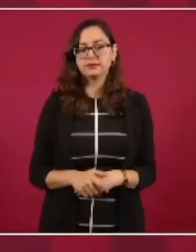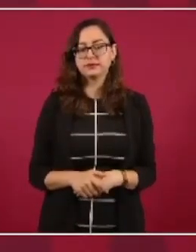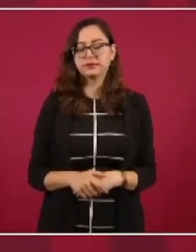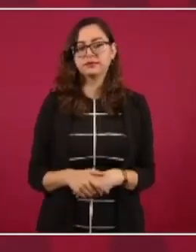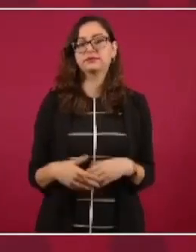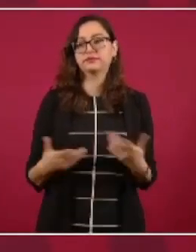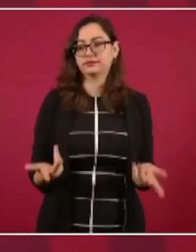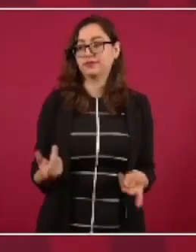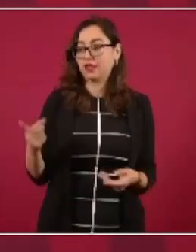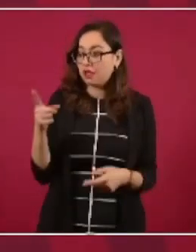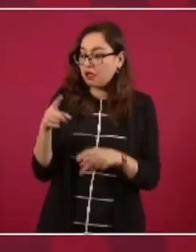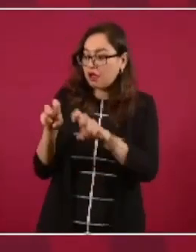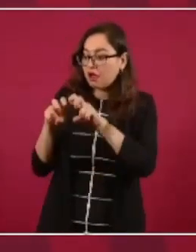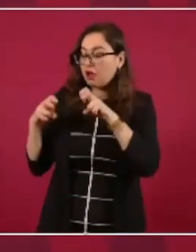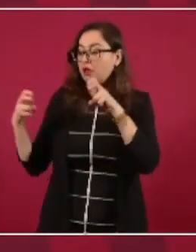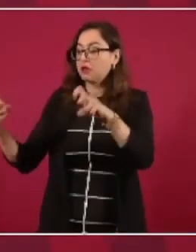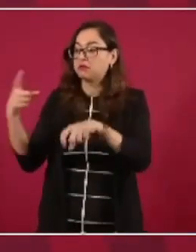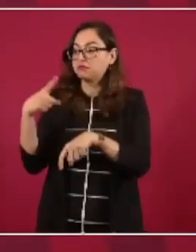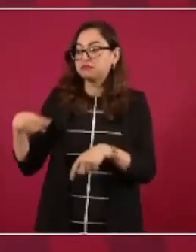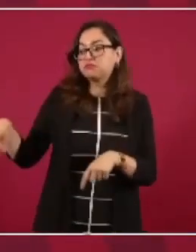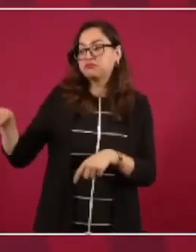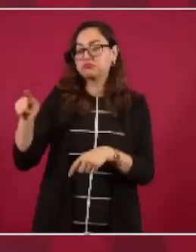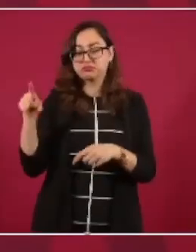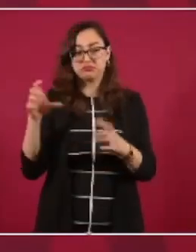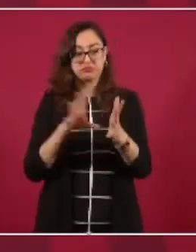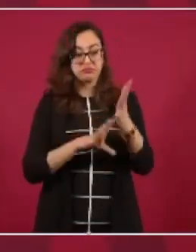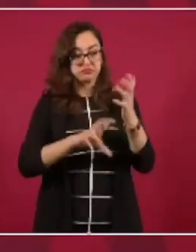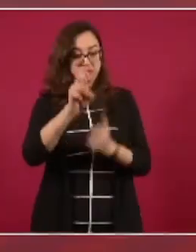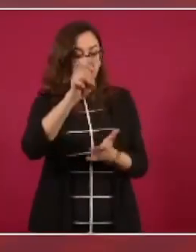porque eso sí no les corresponde,